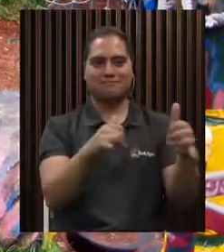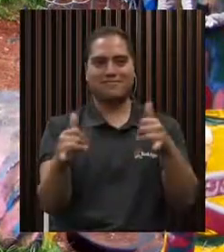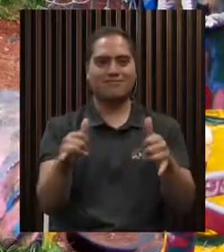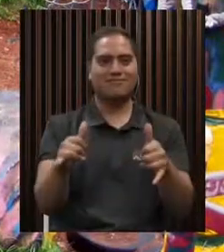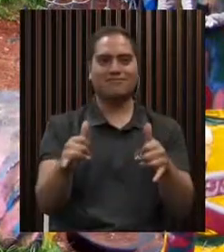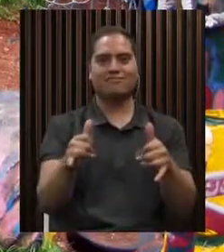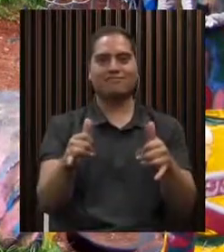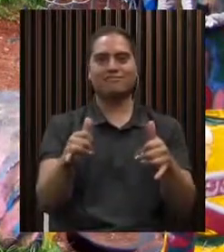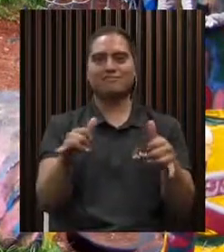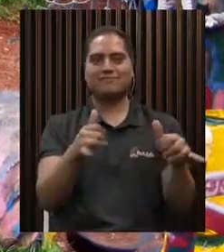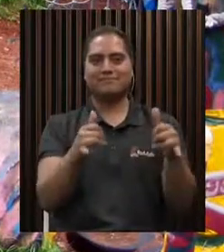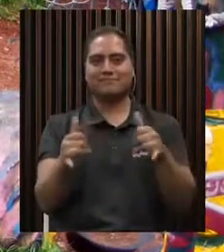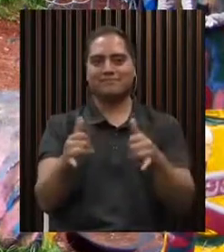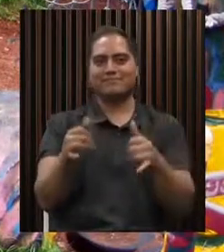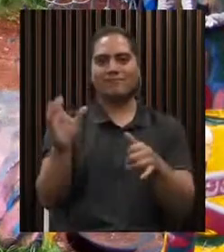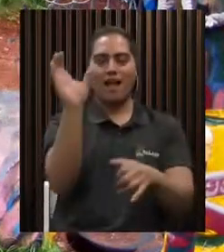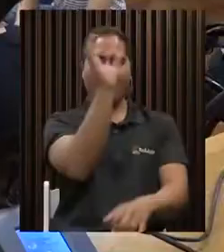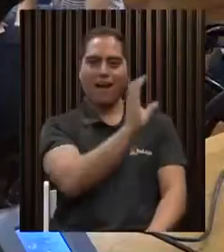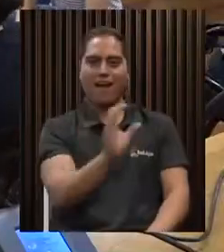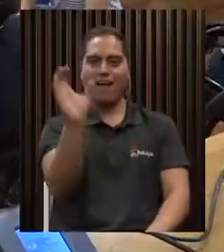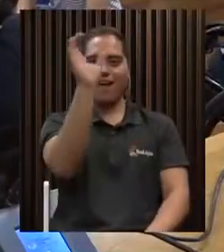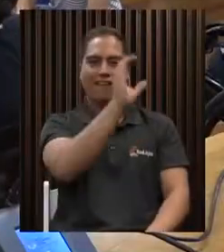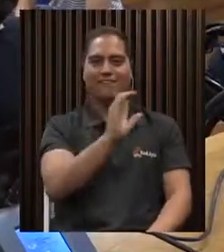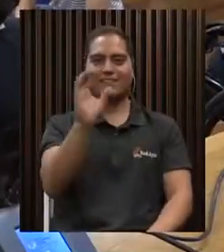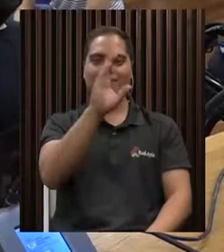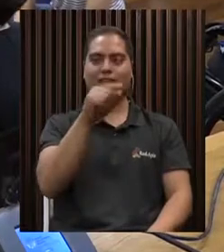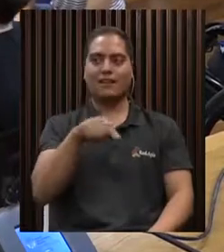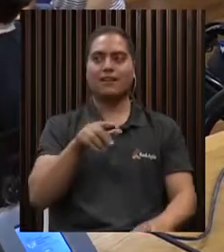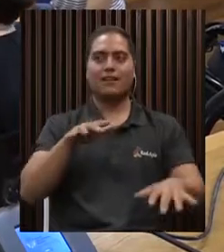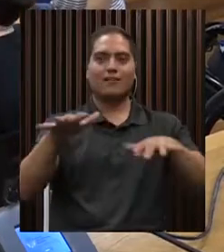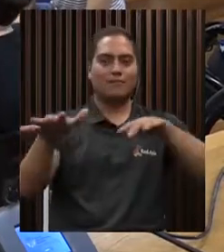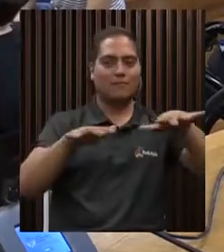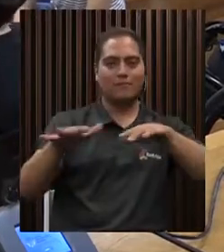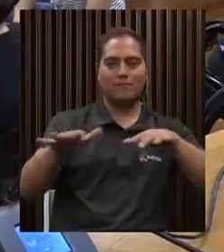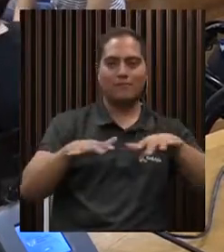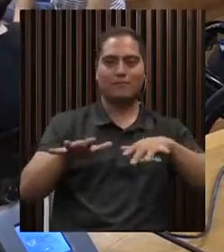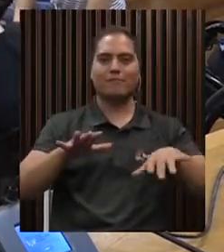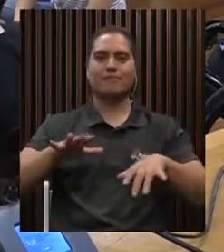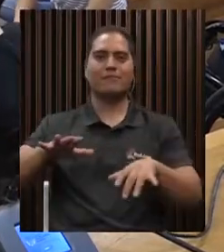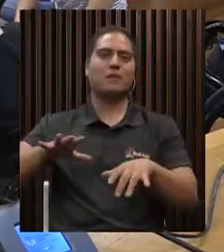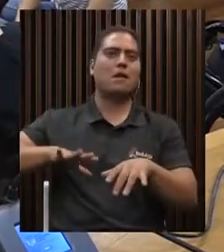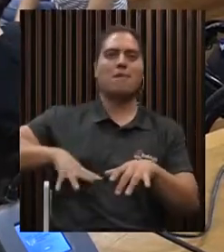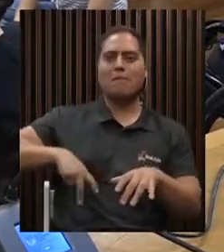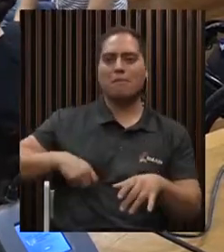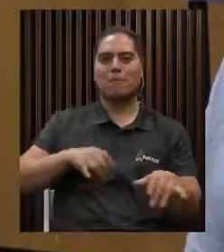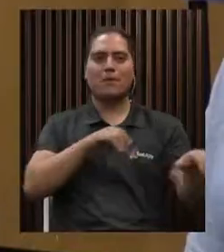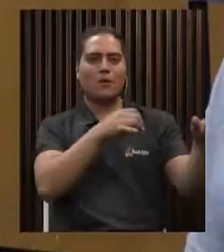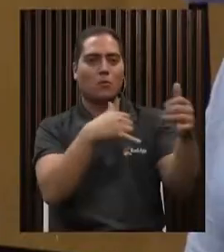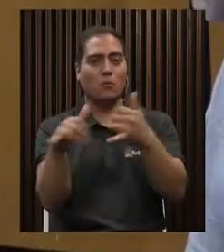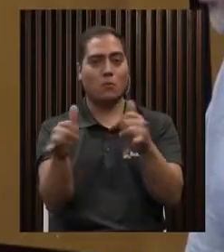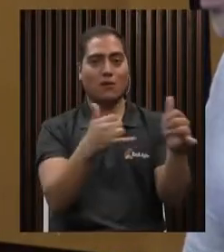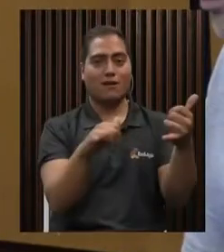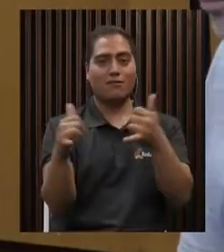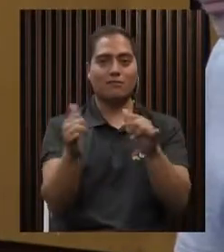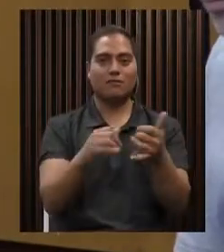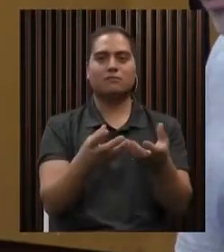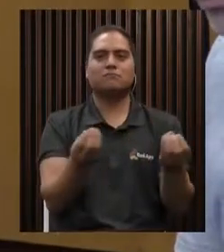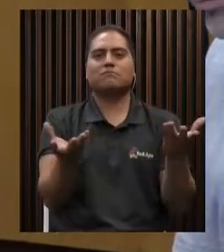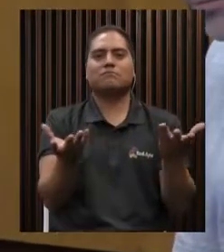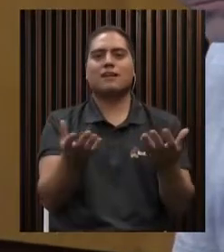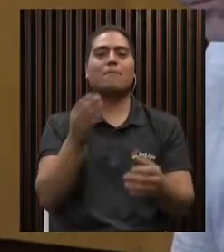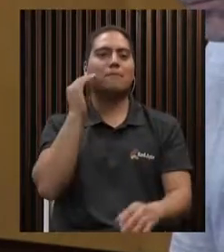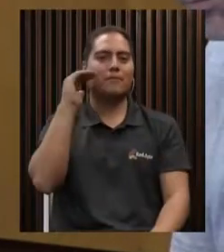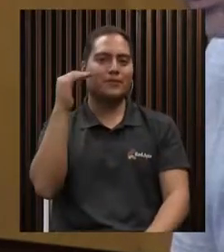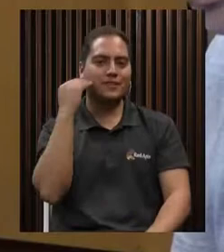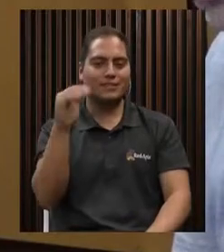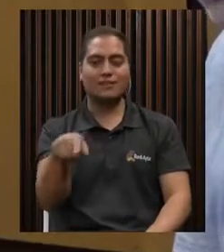aventuras. Este movimiento de parque de juegos de aventuras es para los niños, para que ellos jueguen y